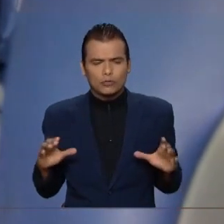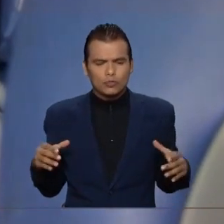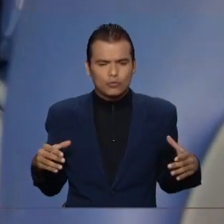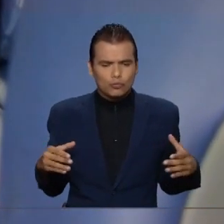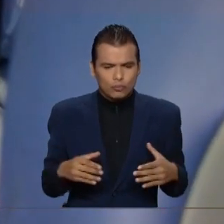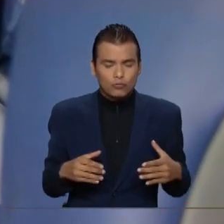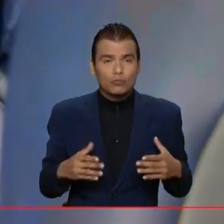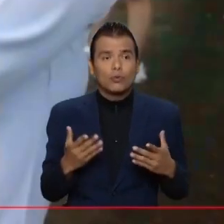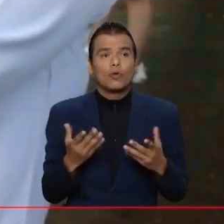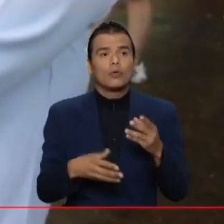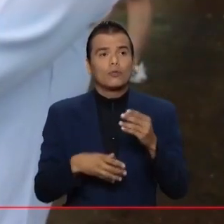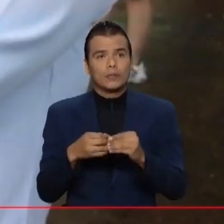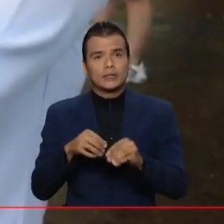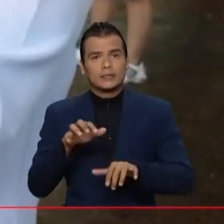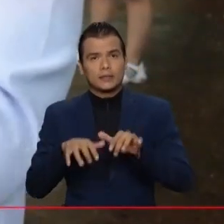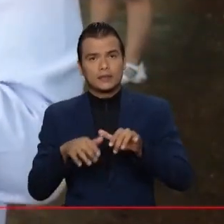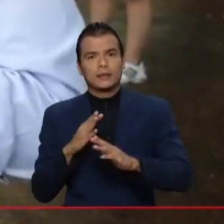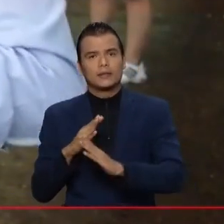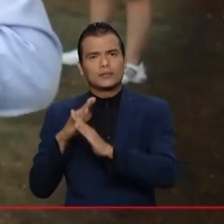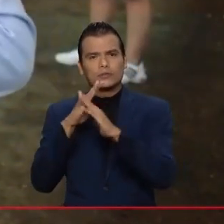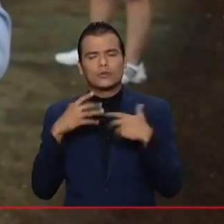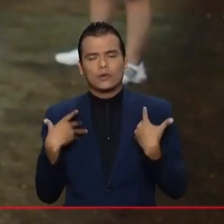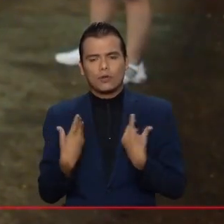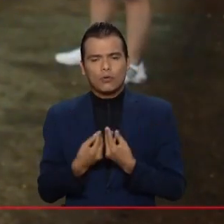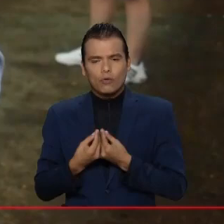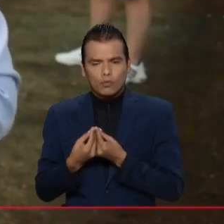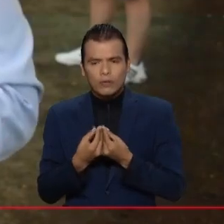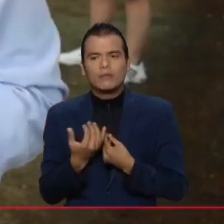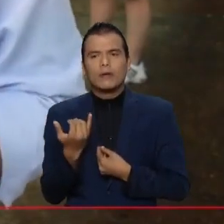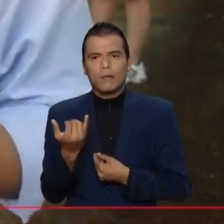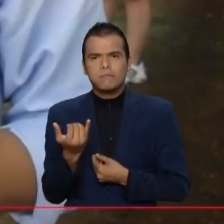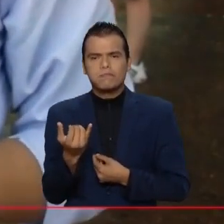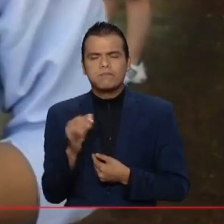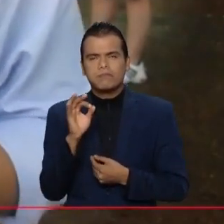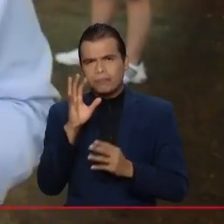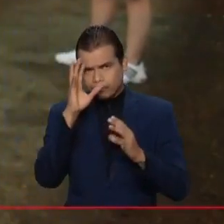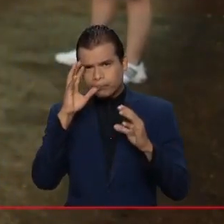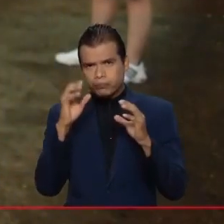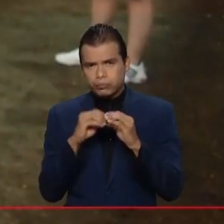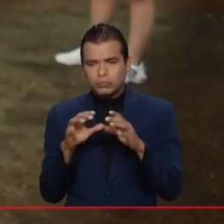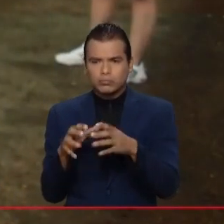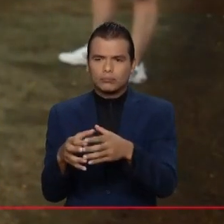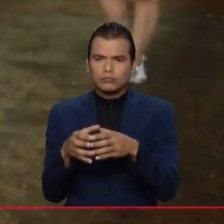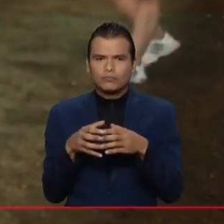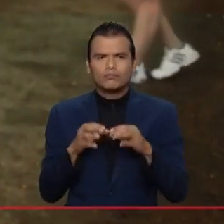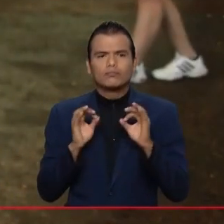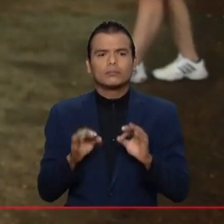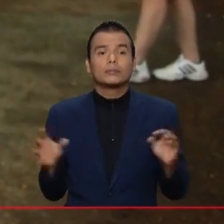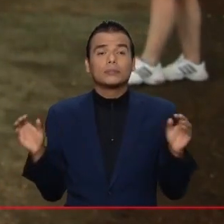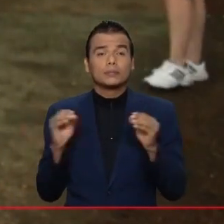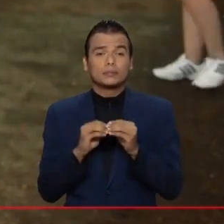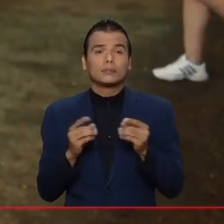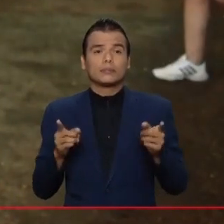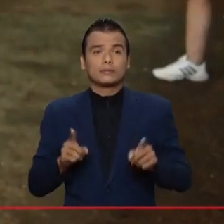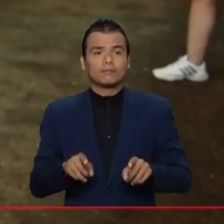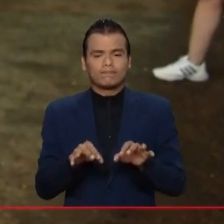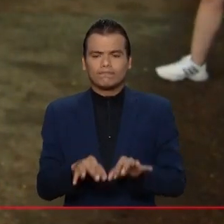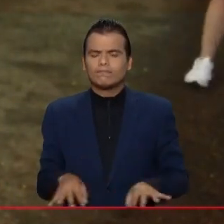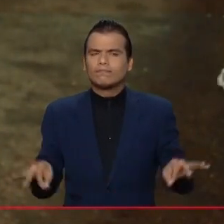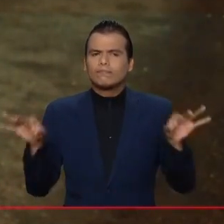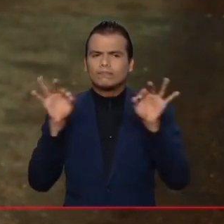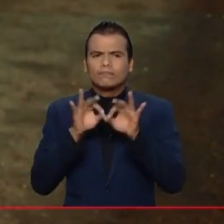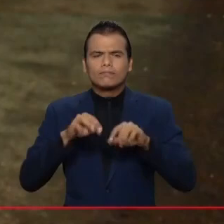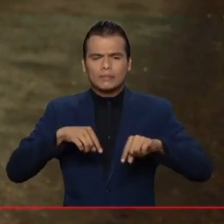con nuestra Secretaría de Seguridad y Convivencia. Bueno, secretario, muchísimas gracias. Pues eso, algo muy importante que se está desarrollando también es el acompañamiento de